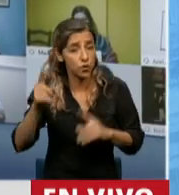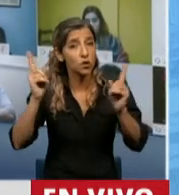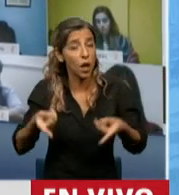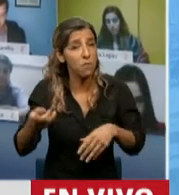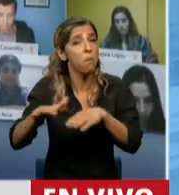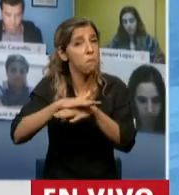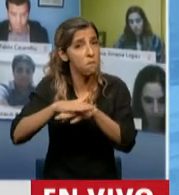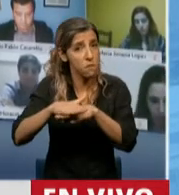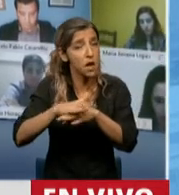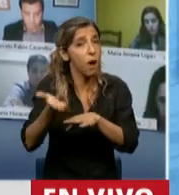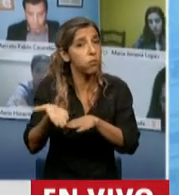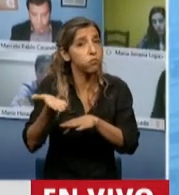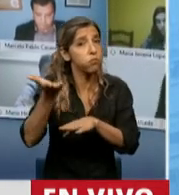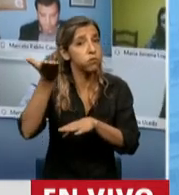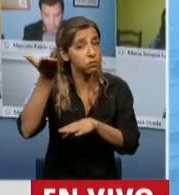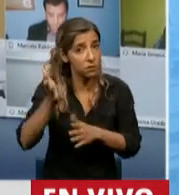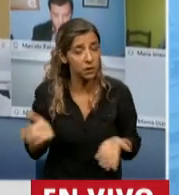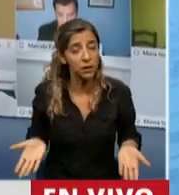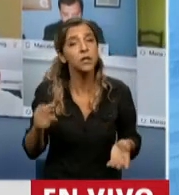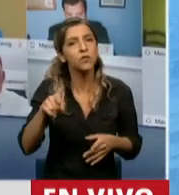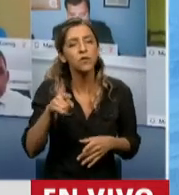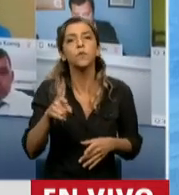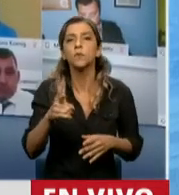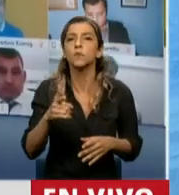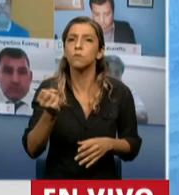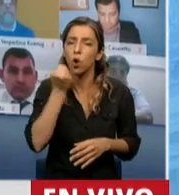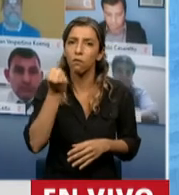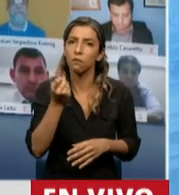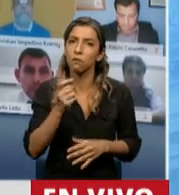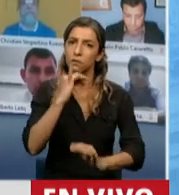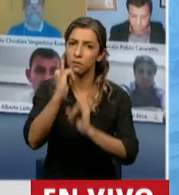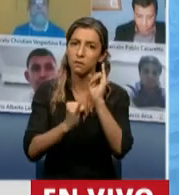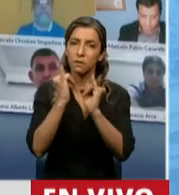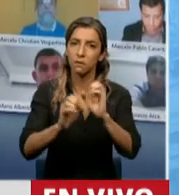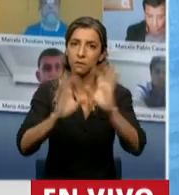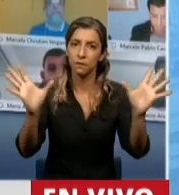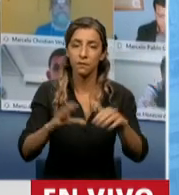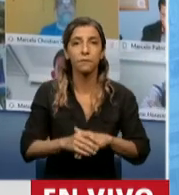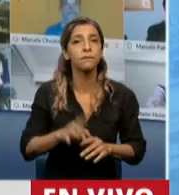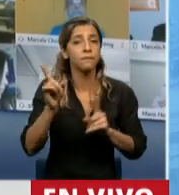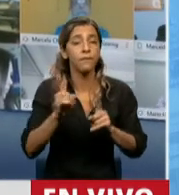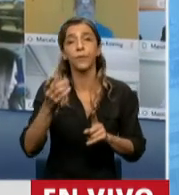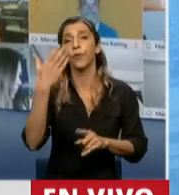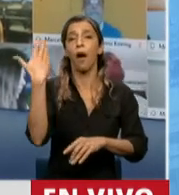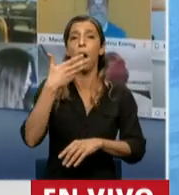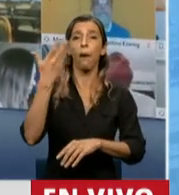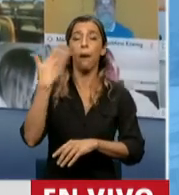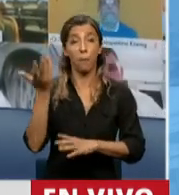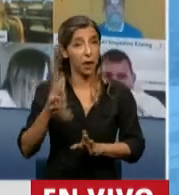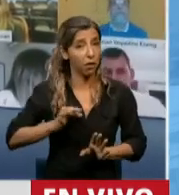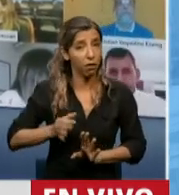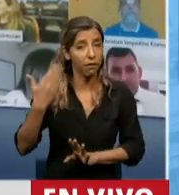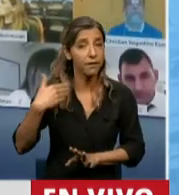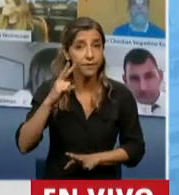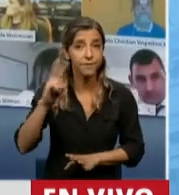que decirlo, sobre todo porque quienes ahora hablan de los jubilados, en el año 2010, la expresidenta